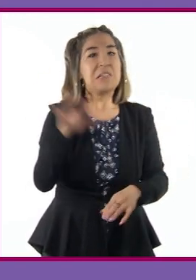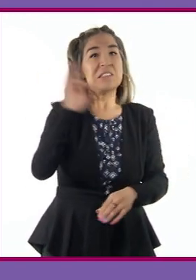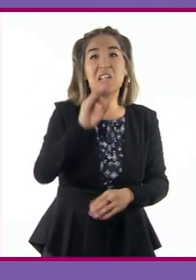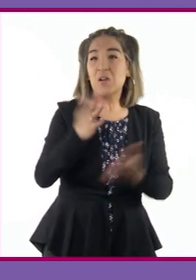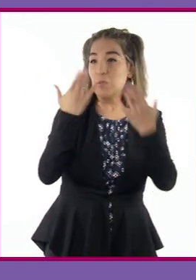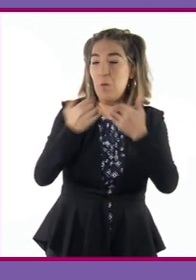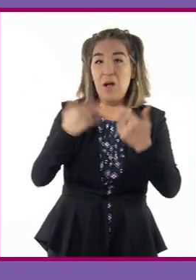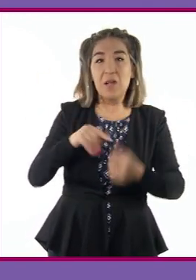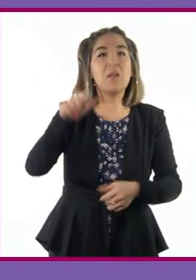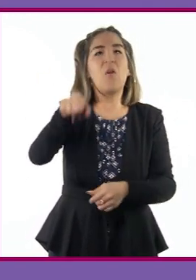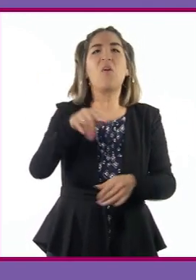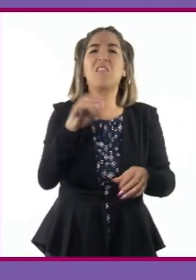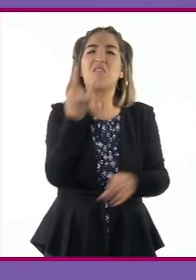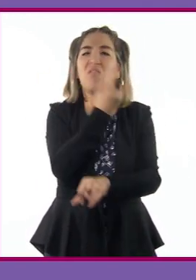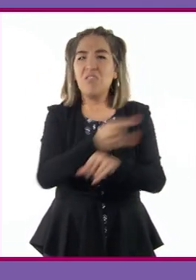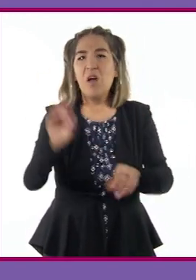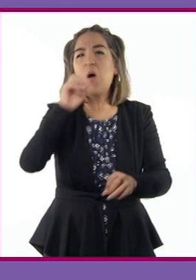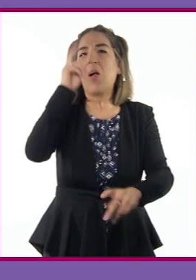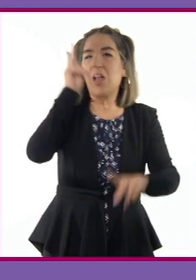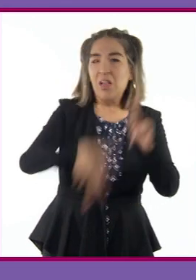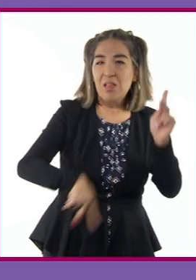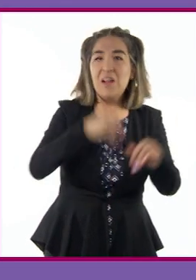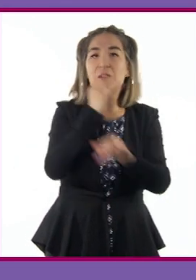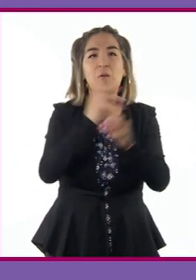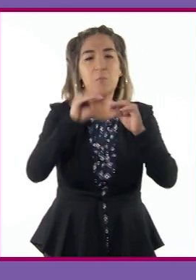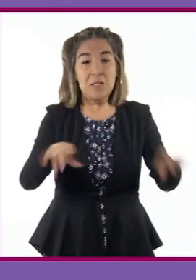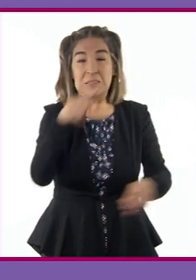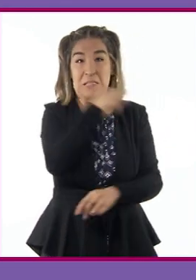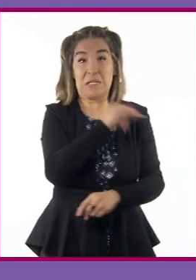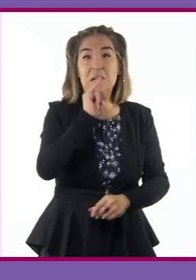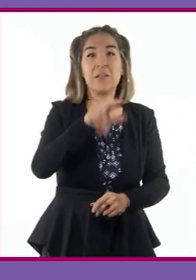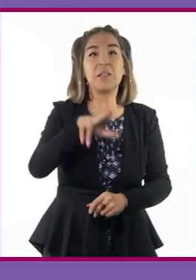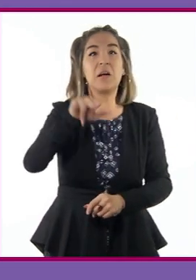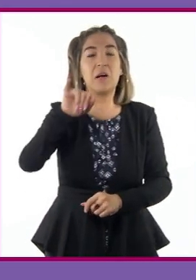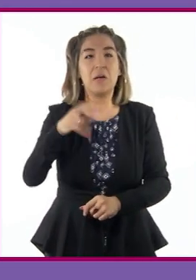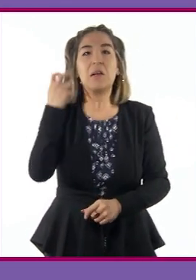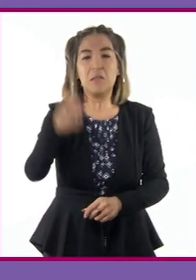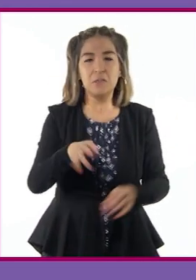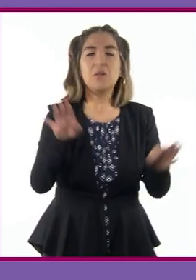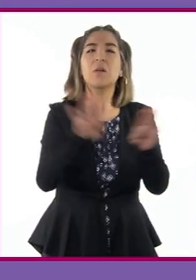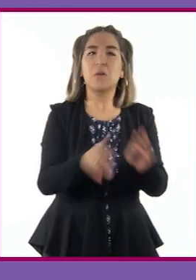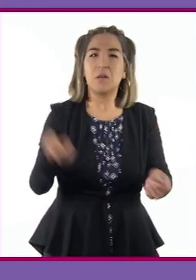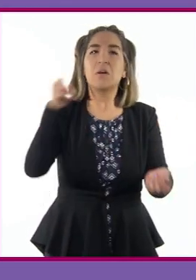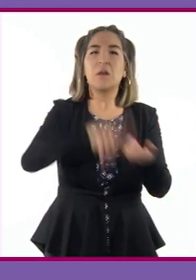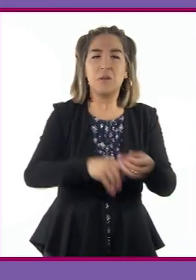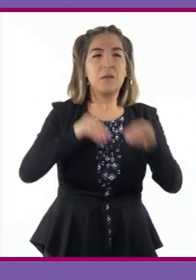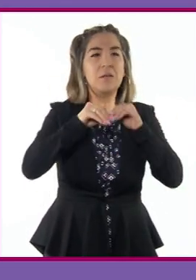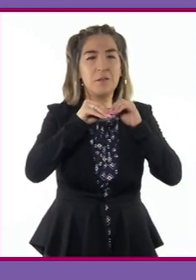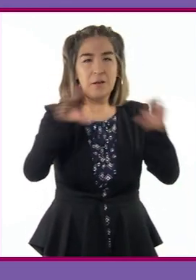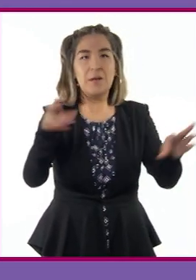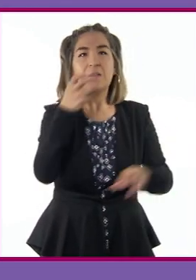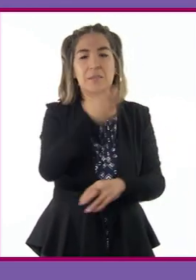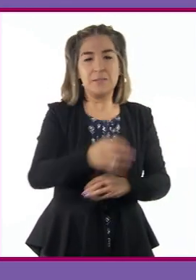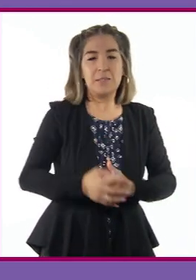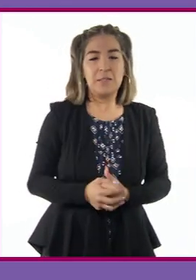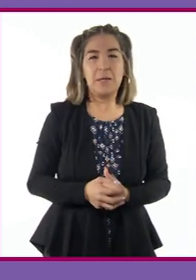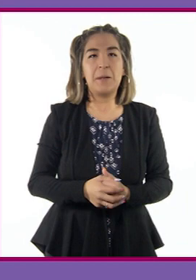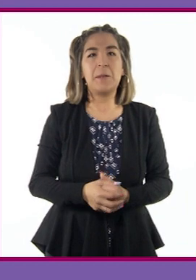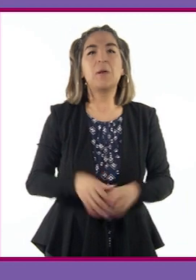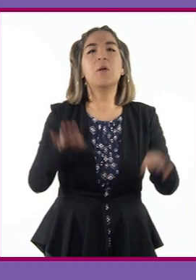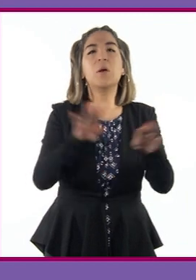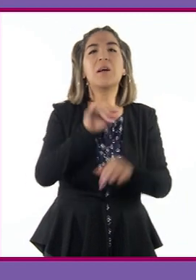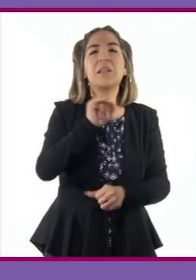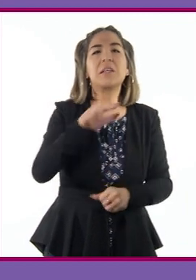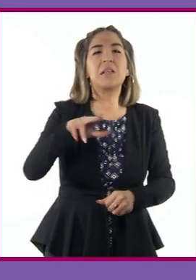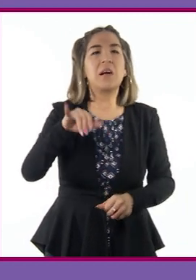hacen o la entregan incompleta, el INAI interviene para obligarlas a cumplir. Por ello, el solicitante debe hacer una petición ante el